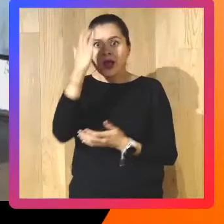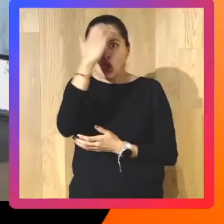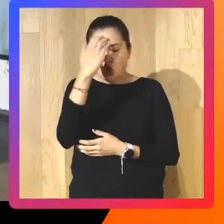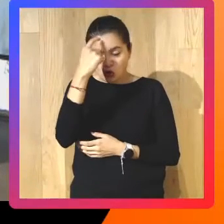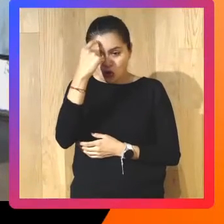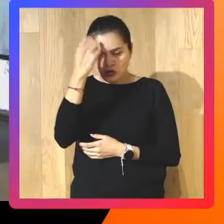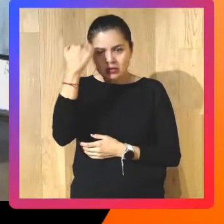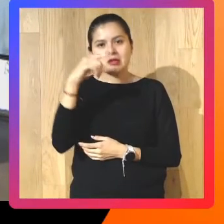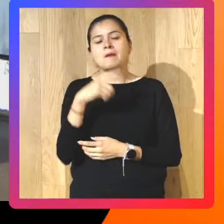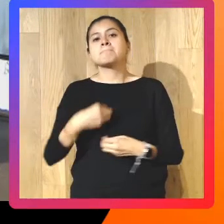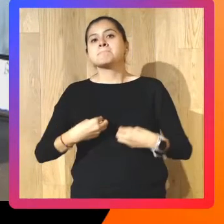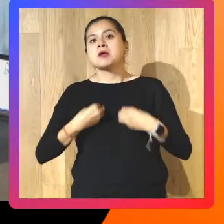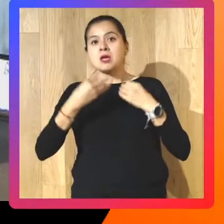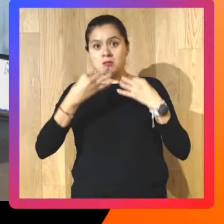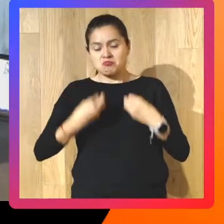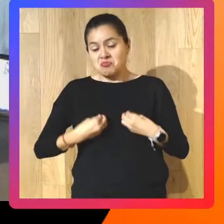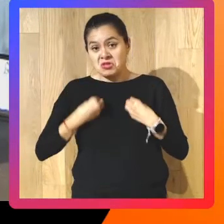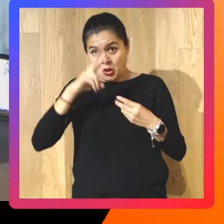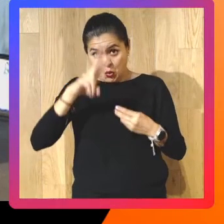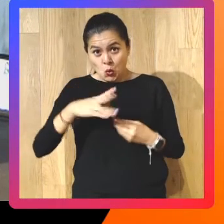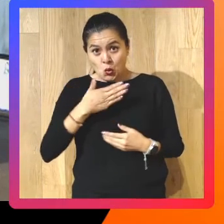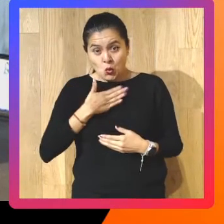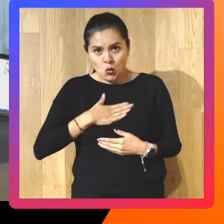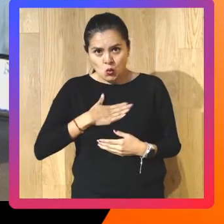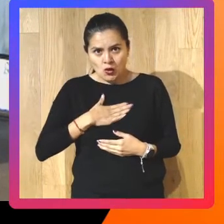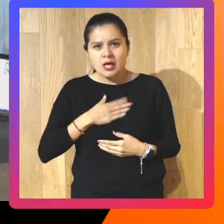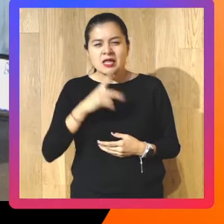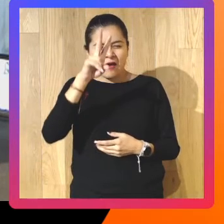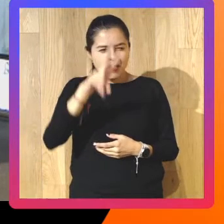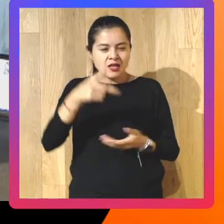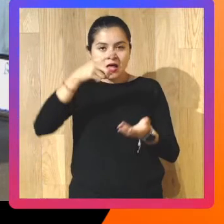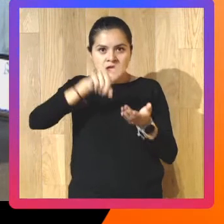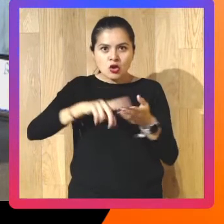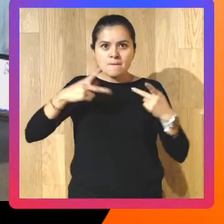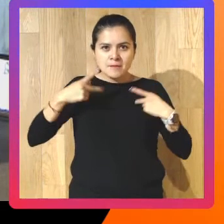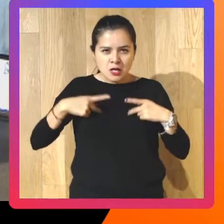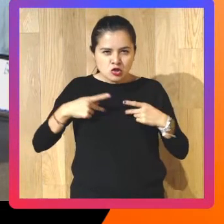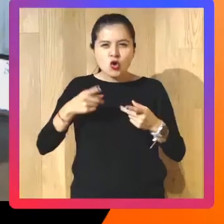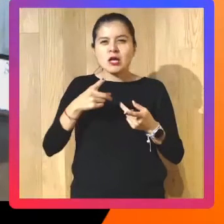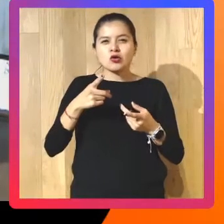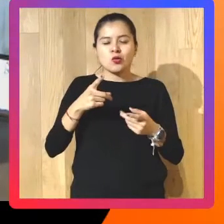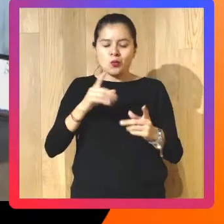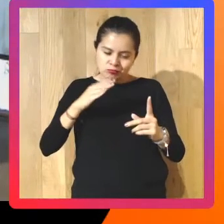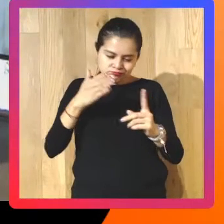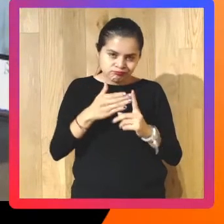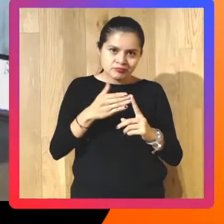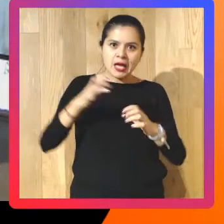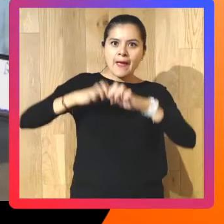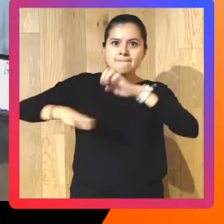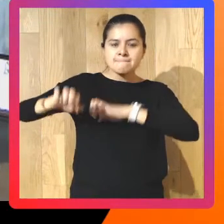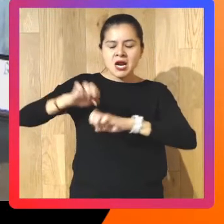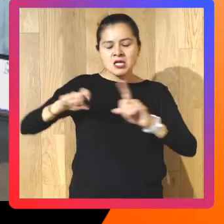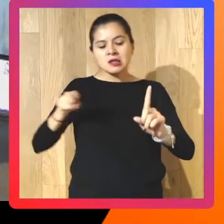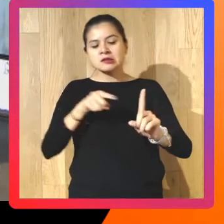estando conscientes de cuánto cuesta vivir dignamente y teniendo la convicción de que la persona es el centro de la empresa, entonces se puede empezar a hacer un